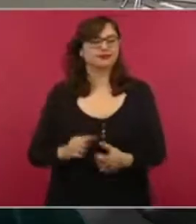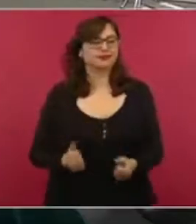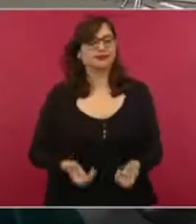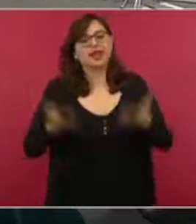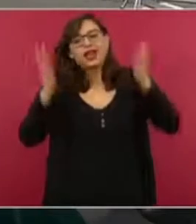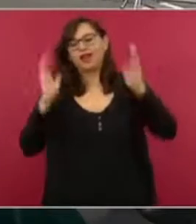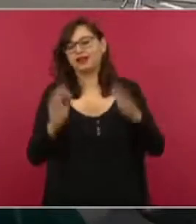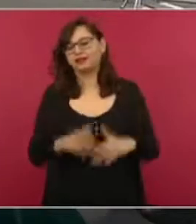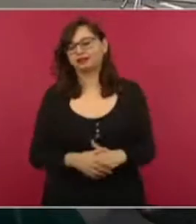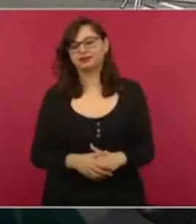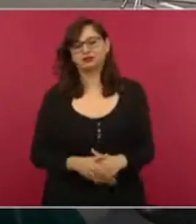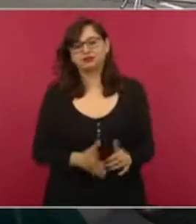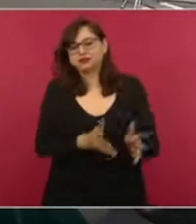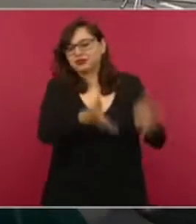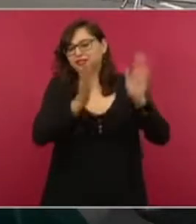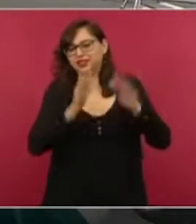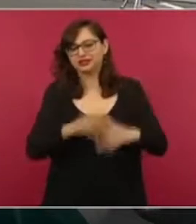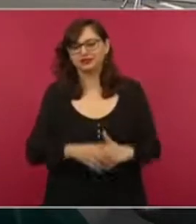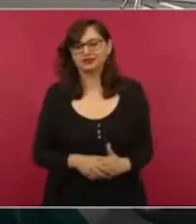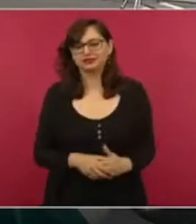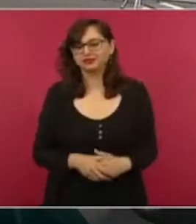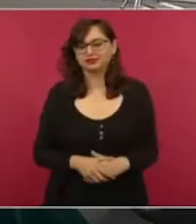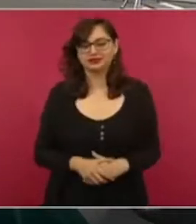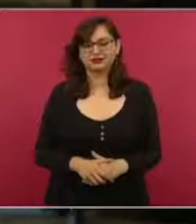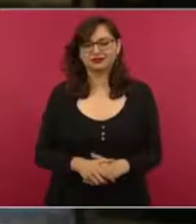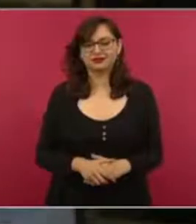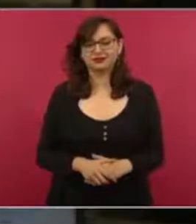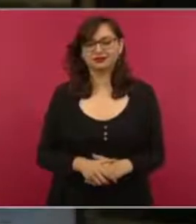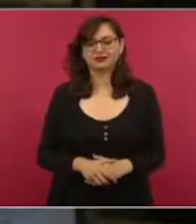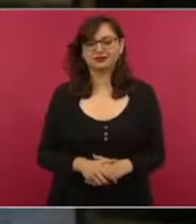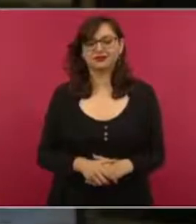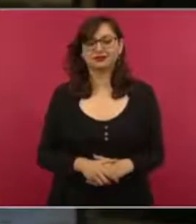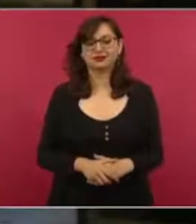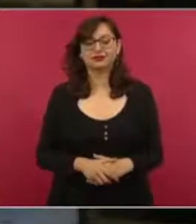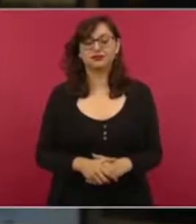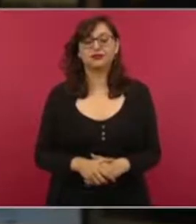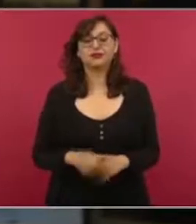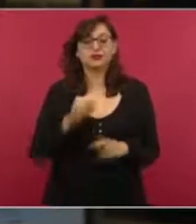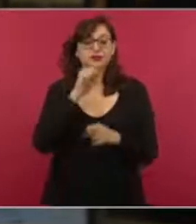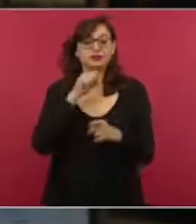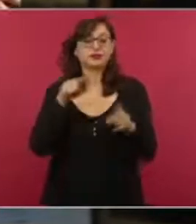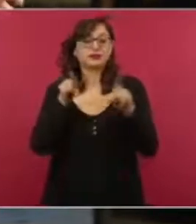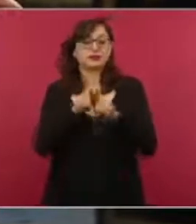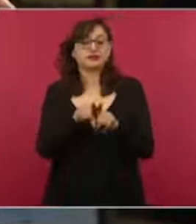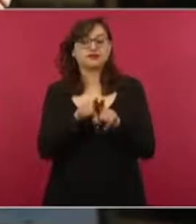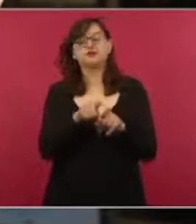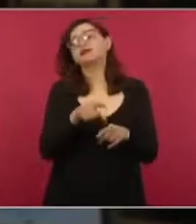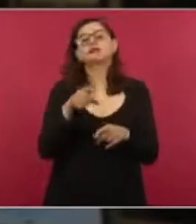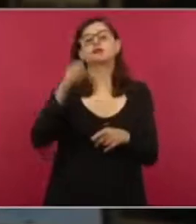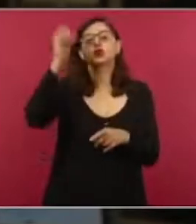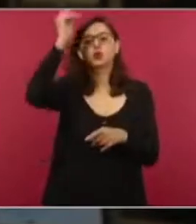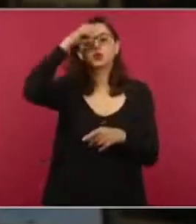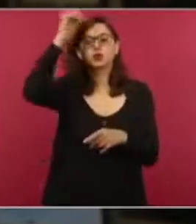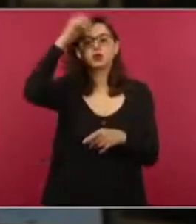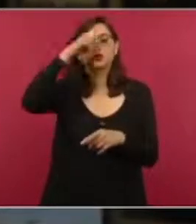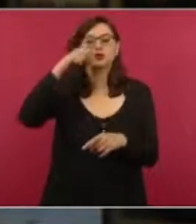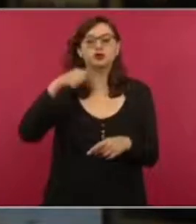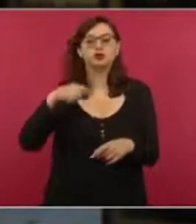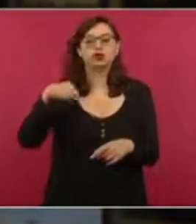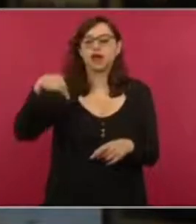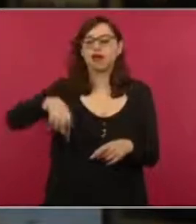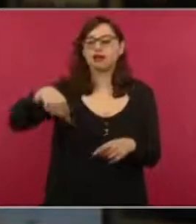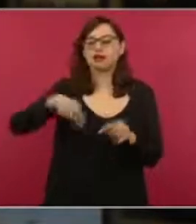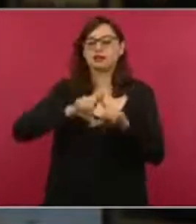Ese es todo. Pero además también en la opinión de que la oposición de aquí en México apoyan estas suspensiones y se